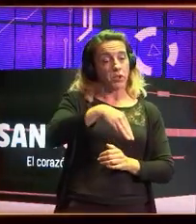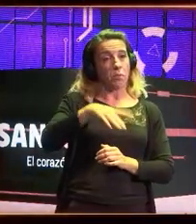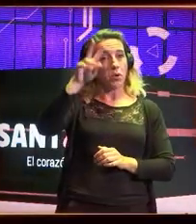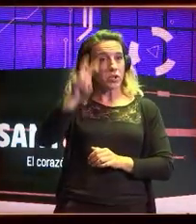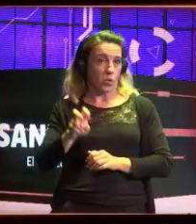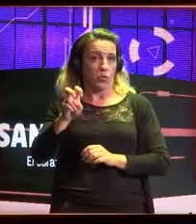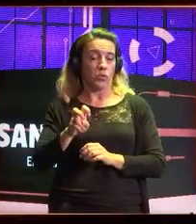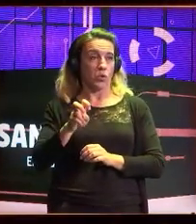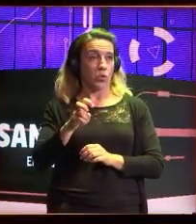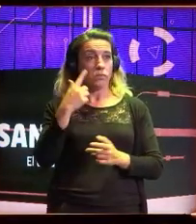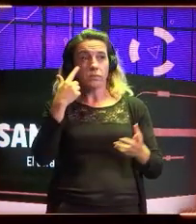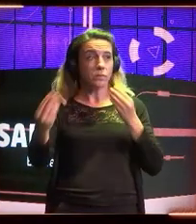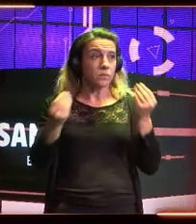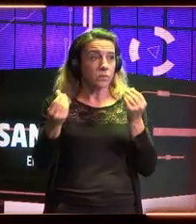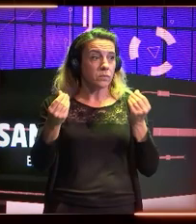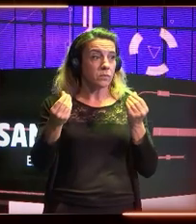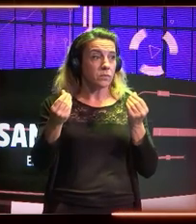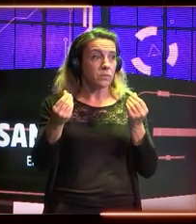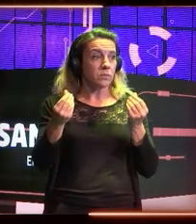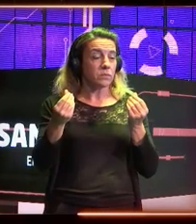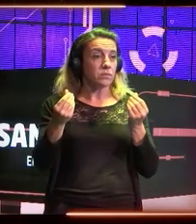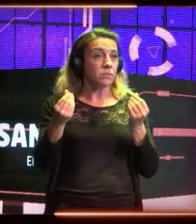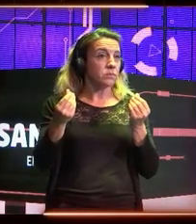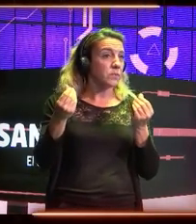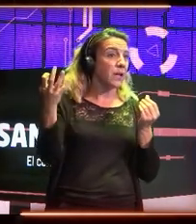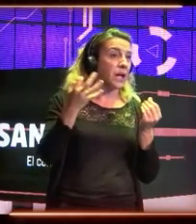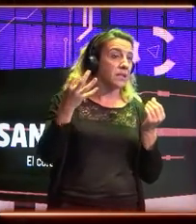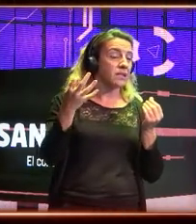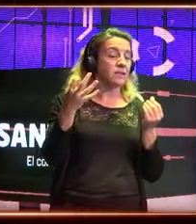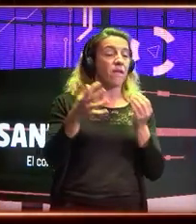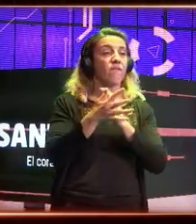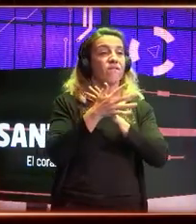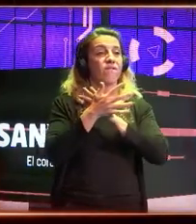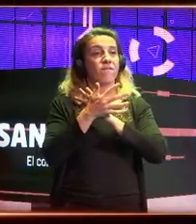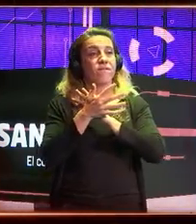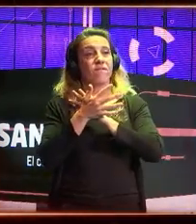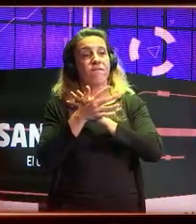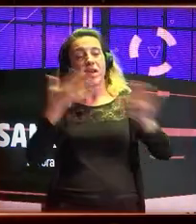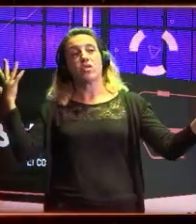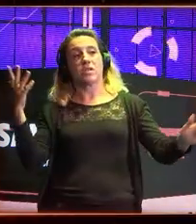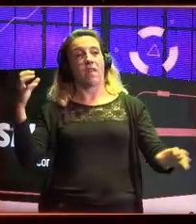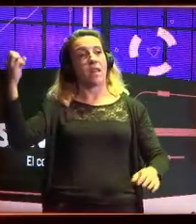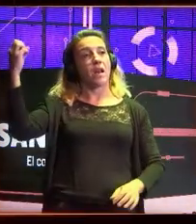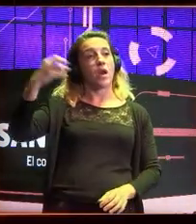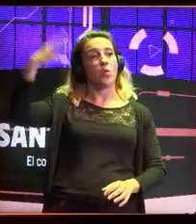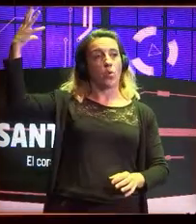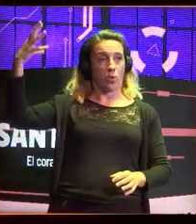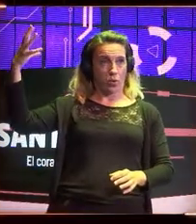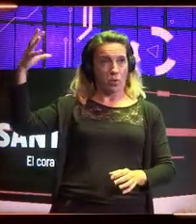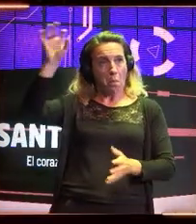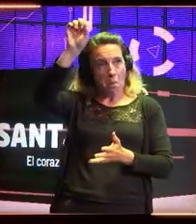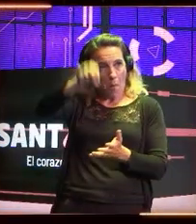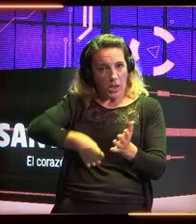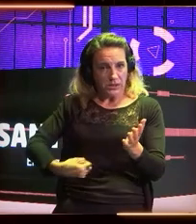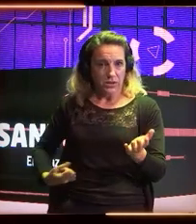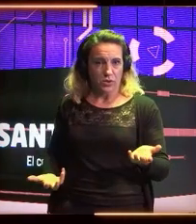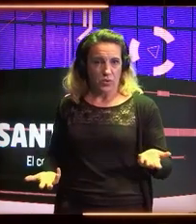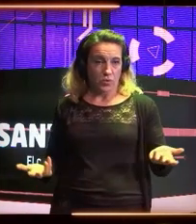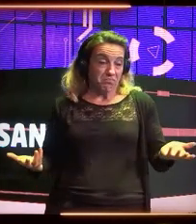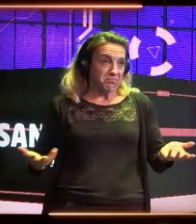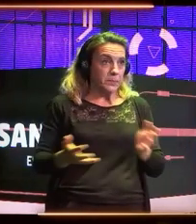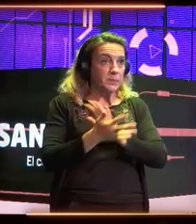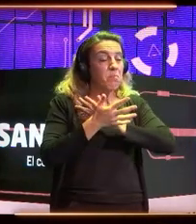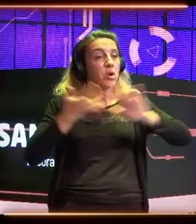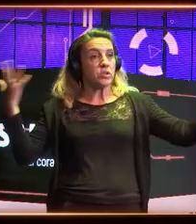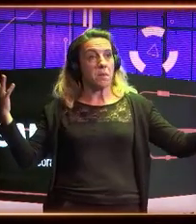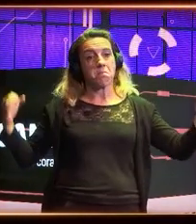cantidad Qué es la velocidad de la luz en el vacío y es la velocidad máxima por